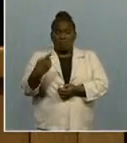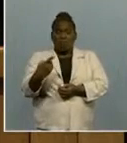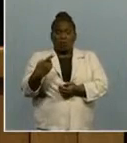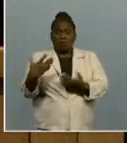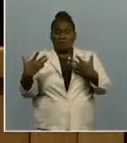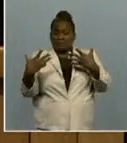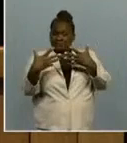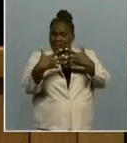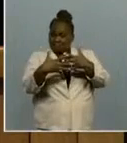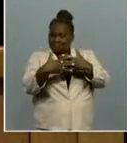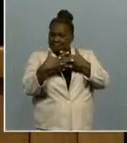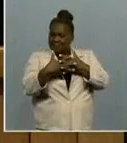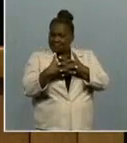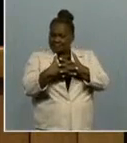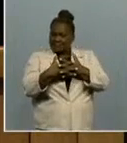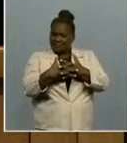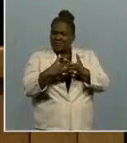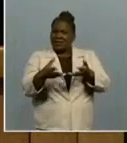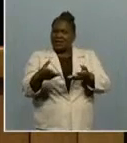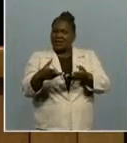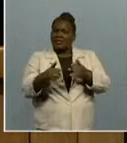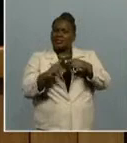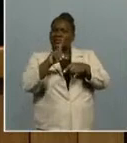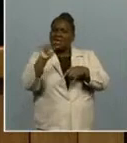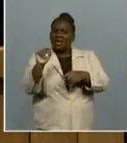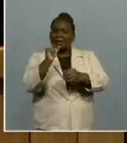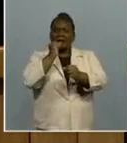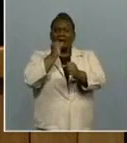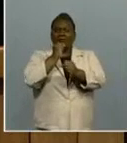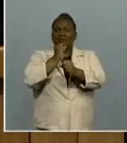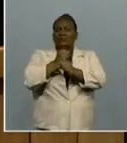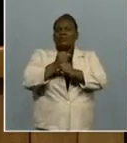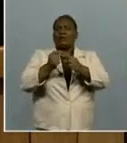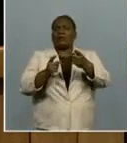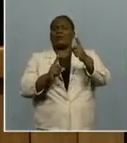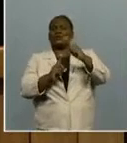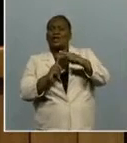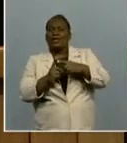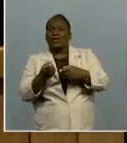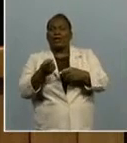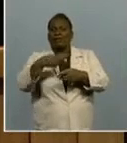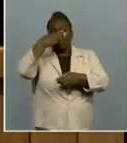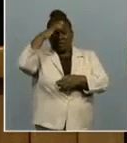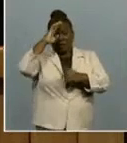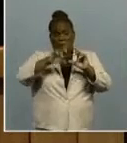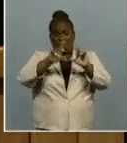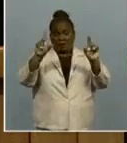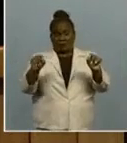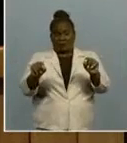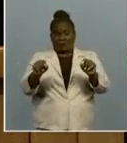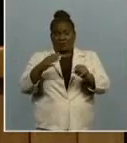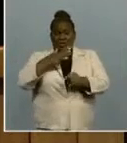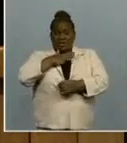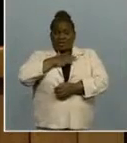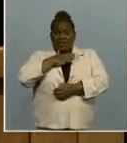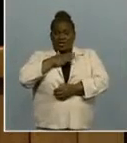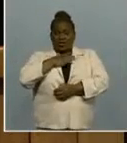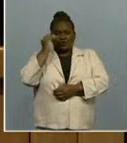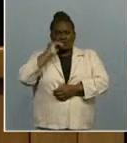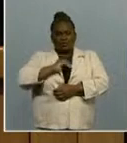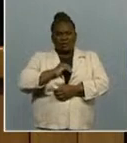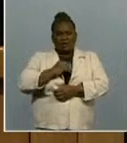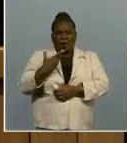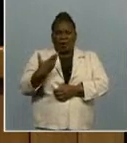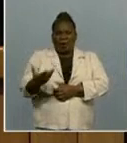compenetración en el abordaje de los temas y tareas estratégicas del país al vivir en primera persona el modo en que ha conducido